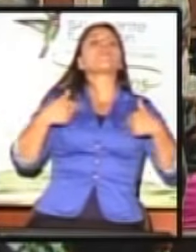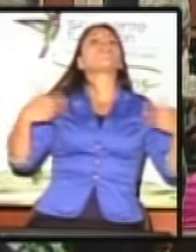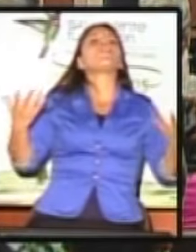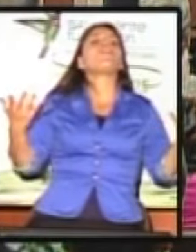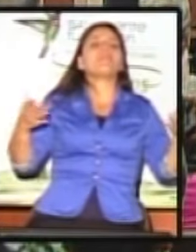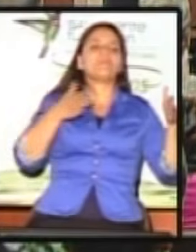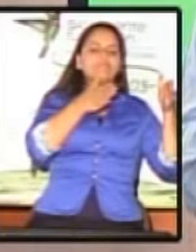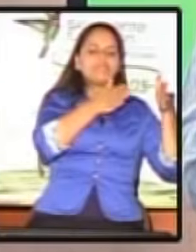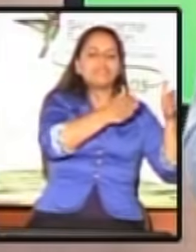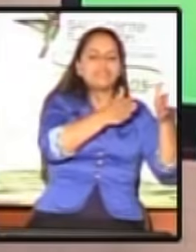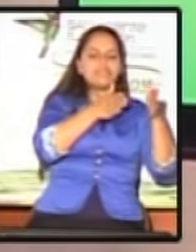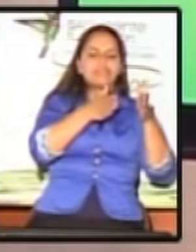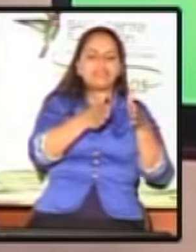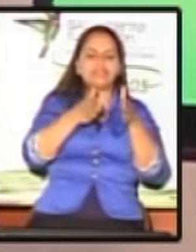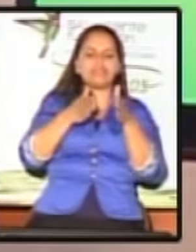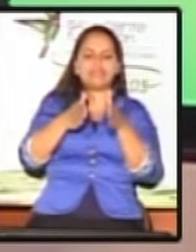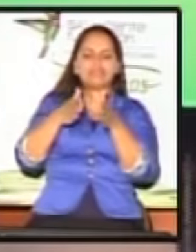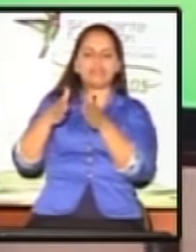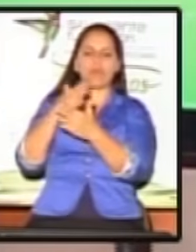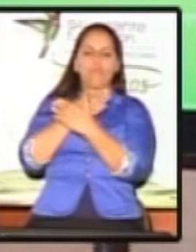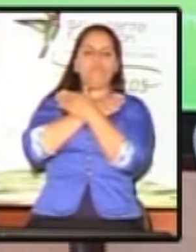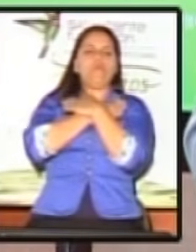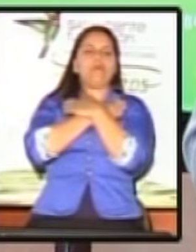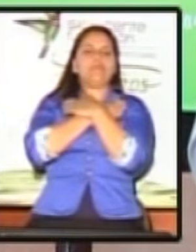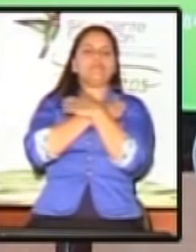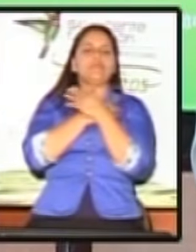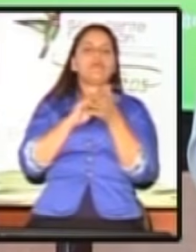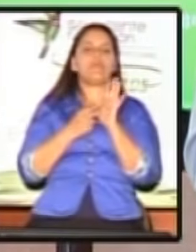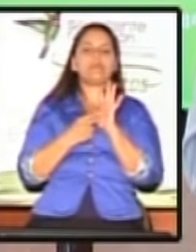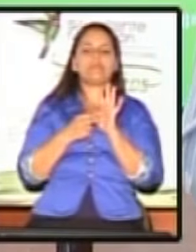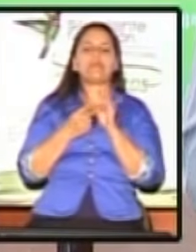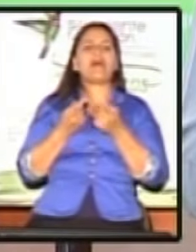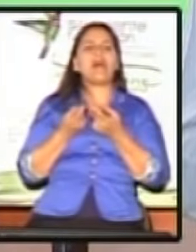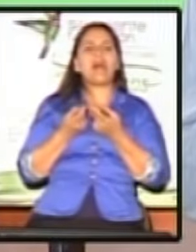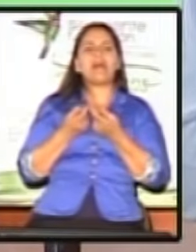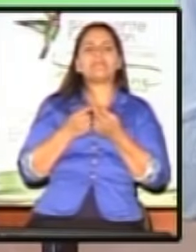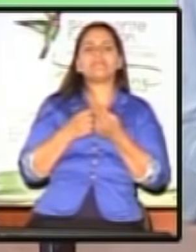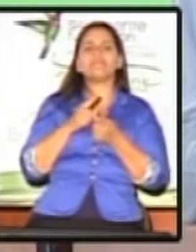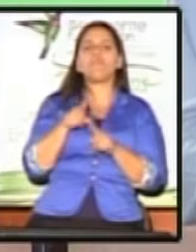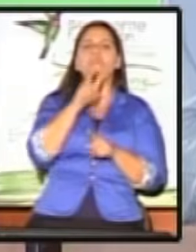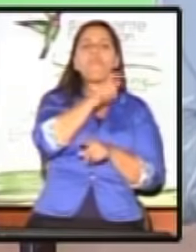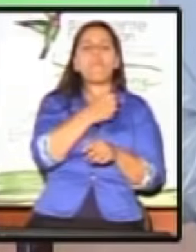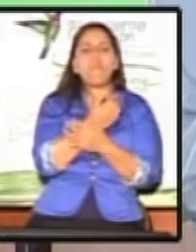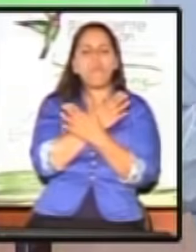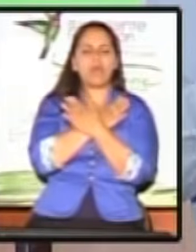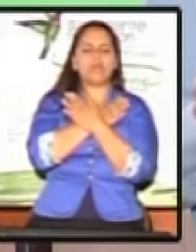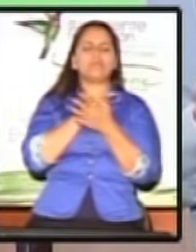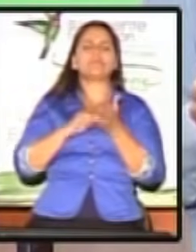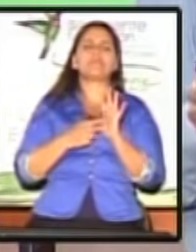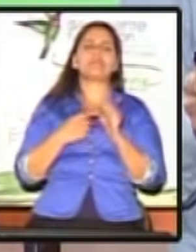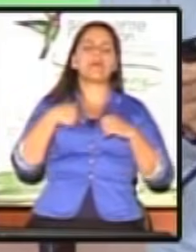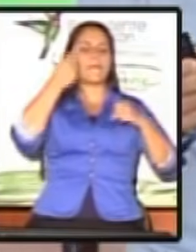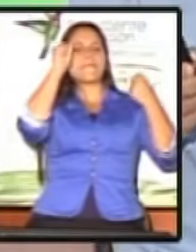cementerios. Los cementerios son alejados de la ciudad porque la muerte nos retrasa, nos angustia, nos mueve.